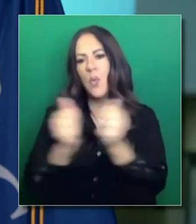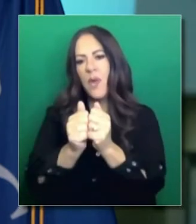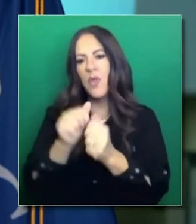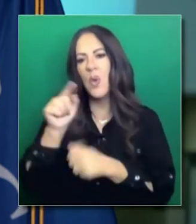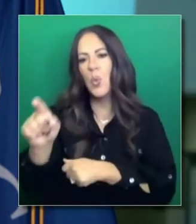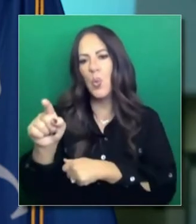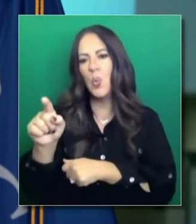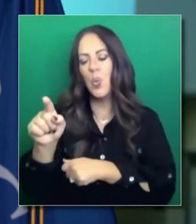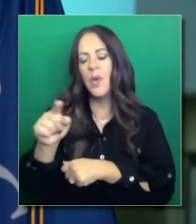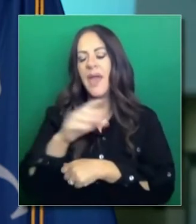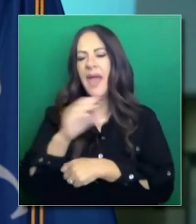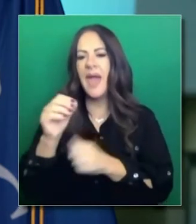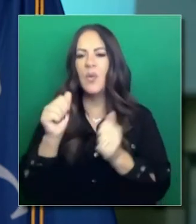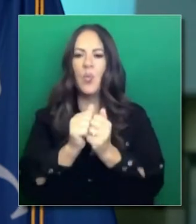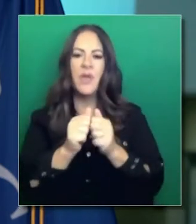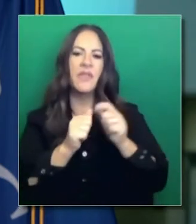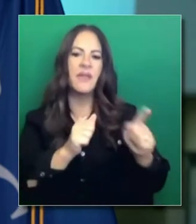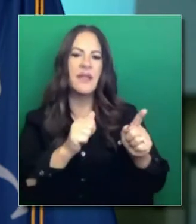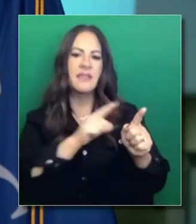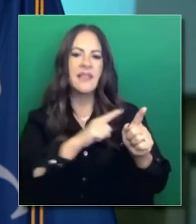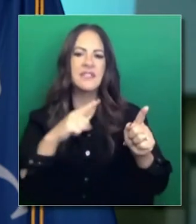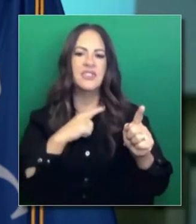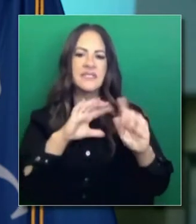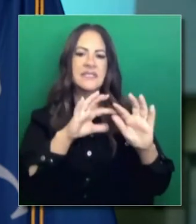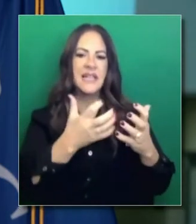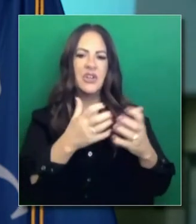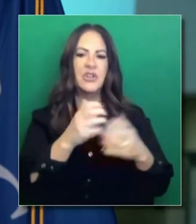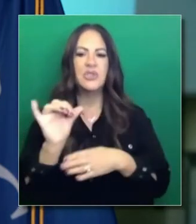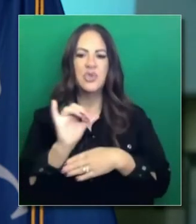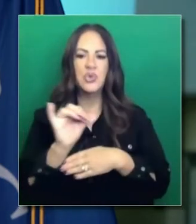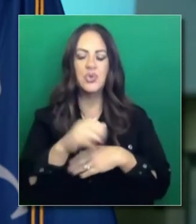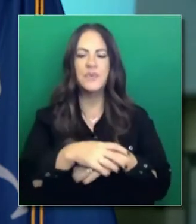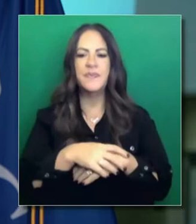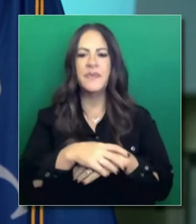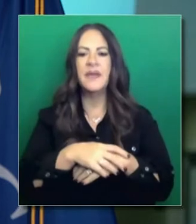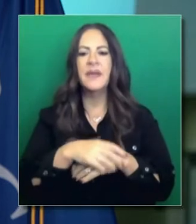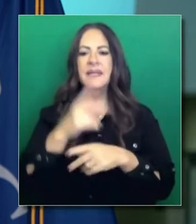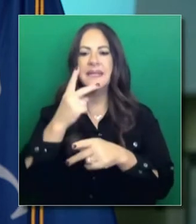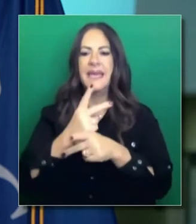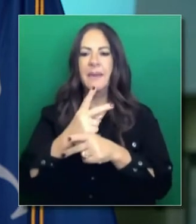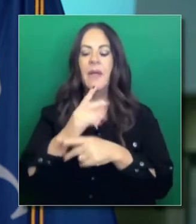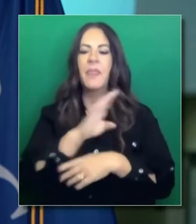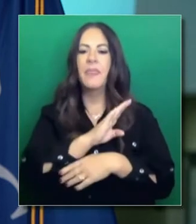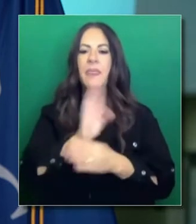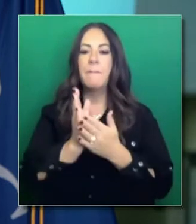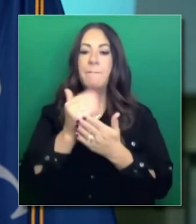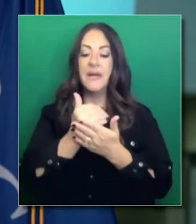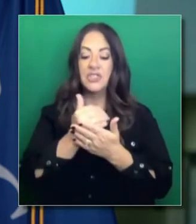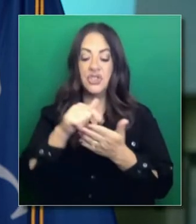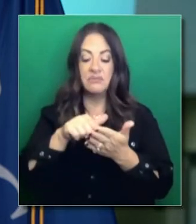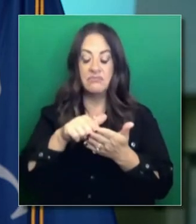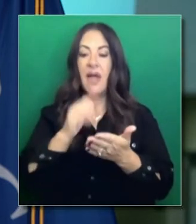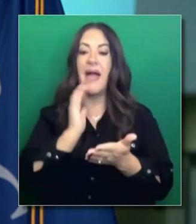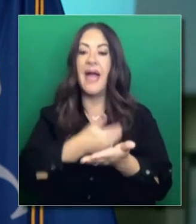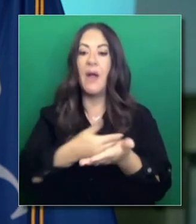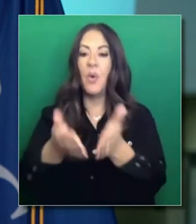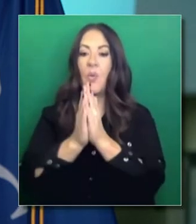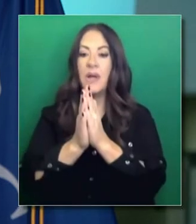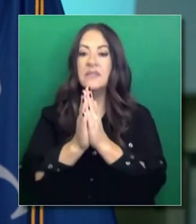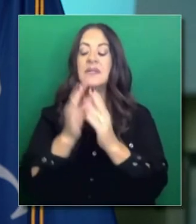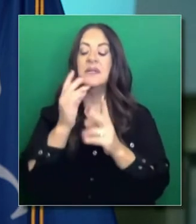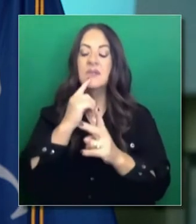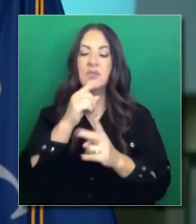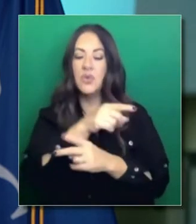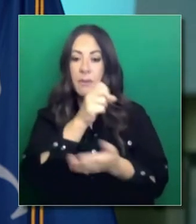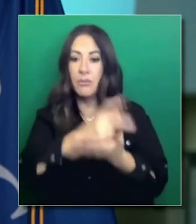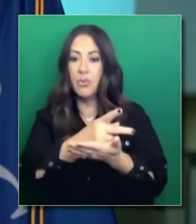también tenemos muchas ganas de trabajar con usted y la legislatura para movilizar esta acción, esta petición presupuestaria